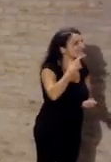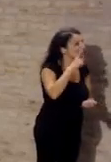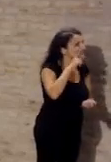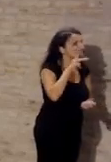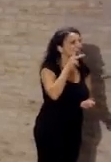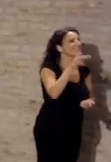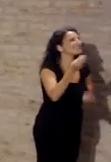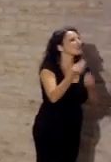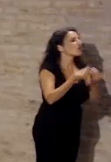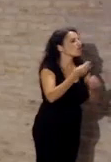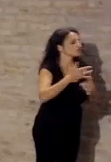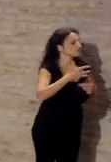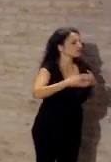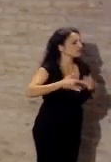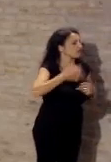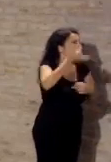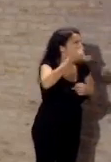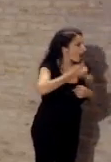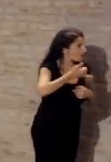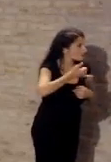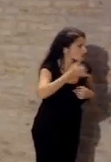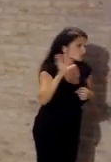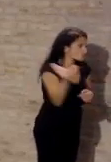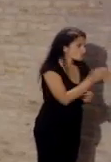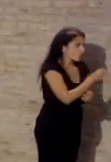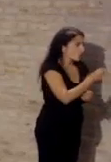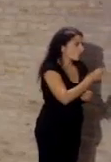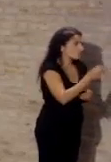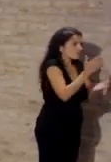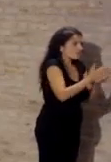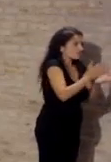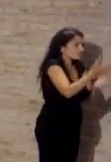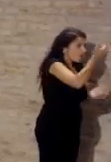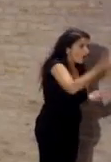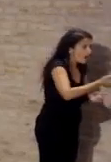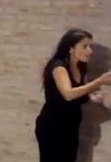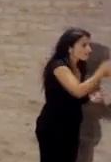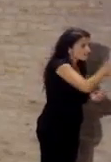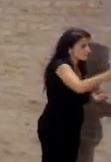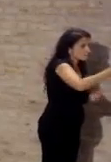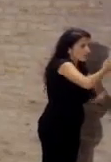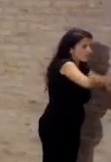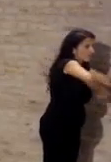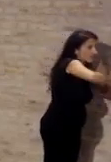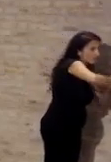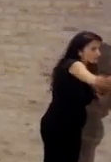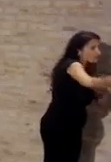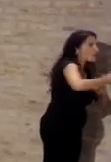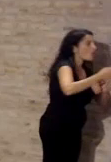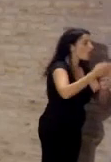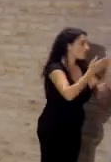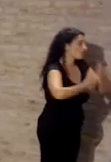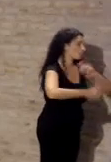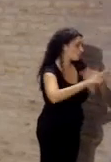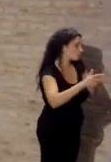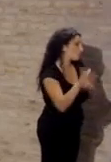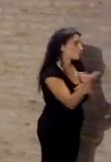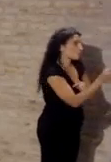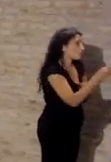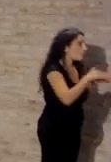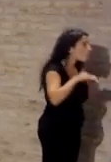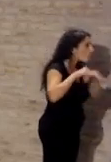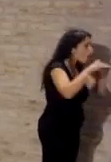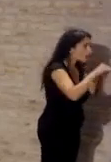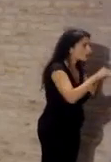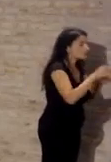discapacidad como cualquier otra persona Tenemos el mismo derecho a dar consentimiento y así algo no nos gusta decir